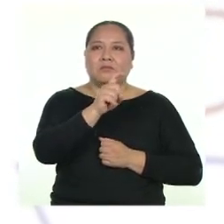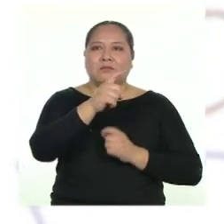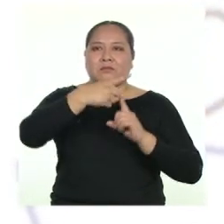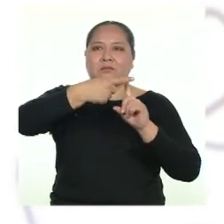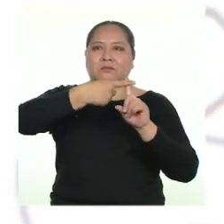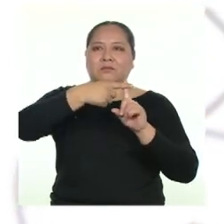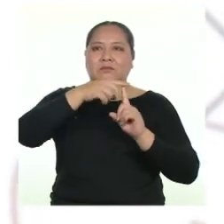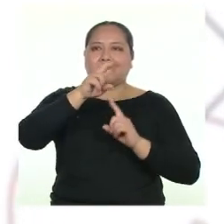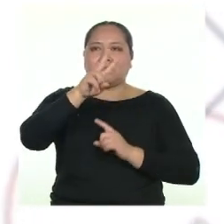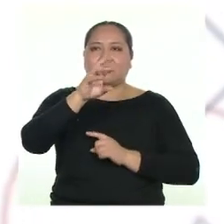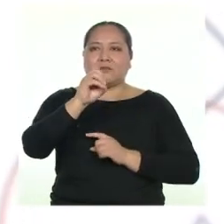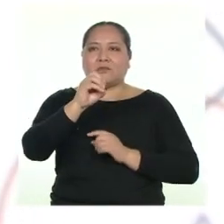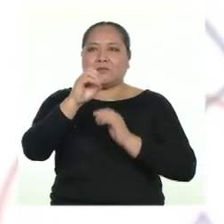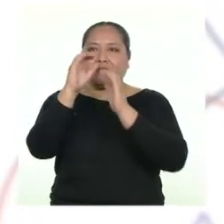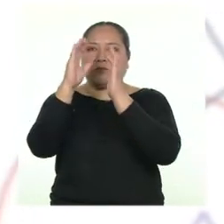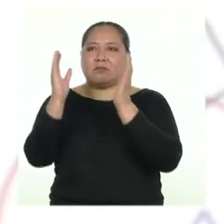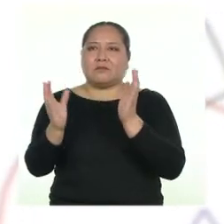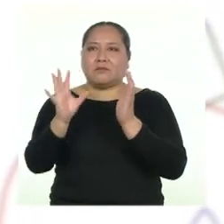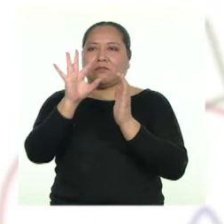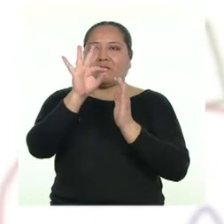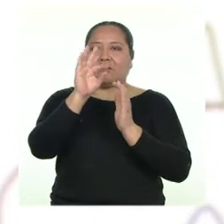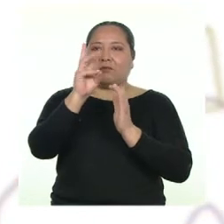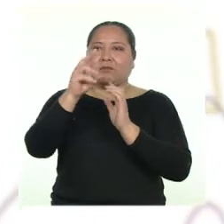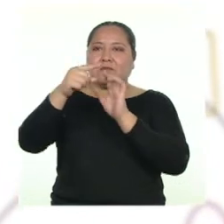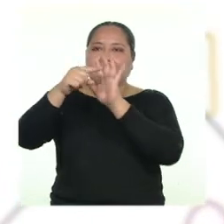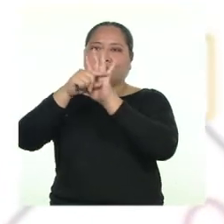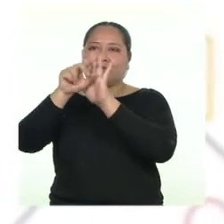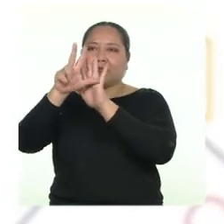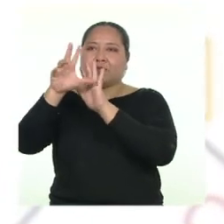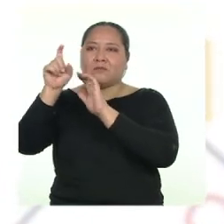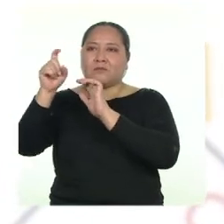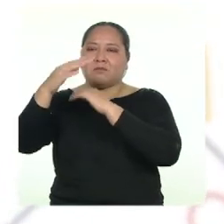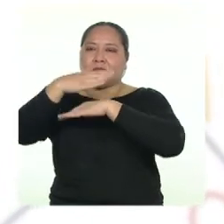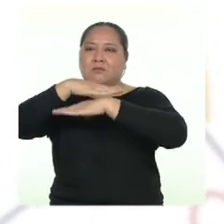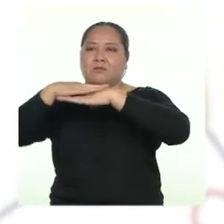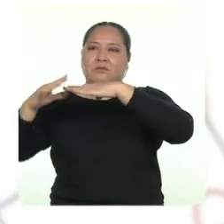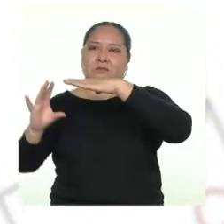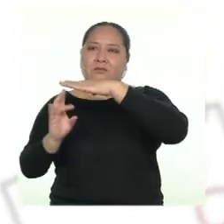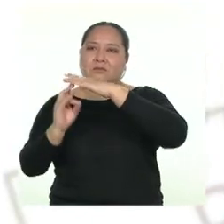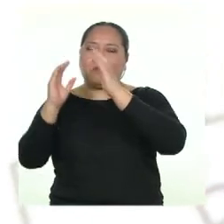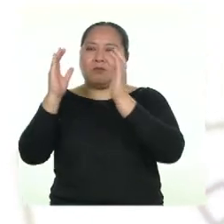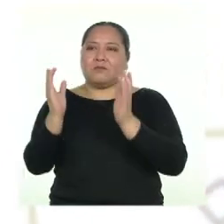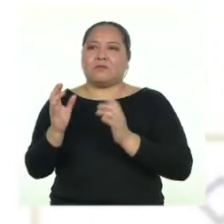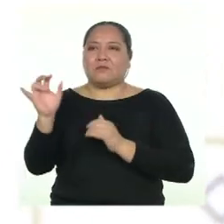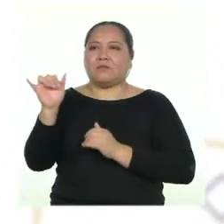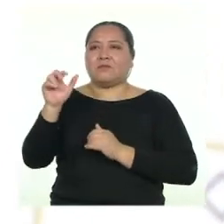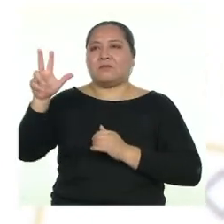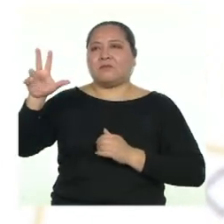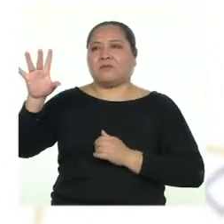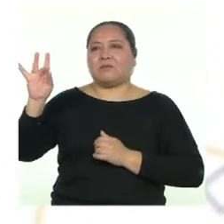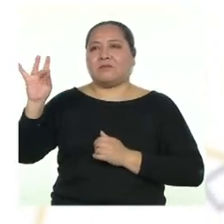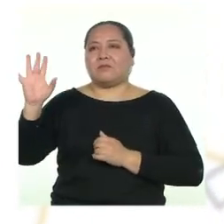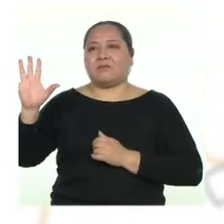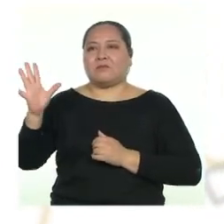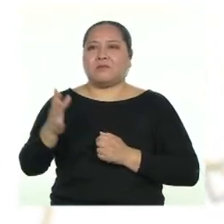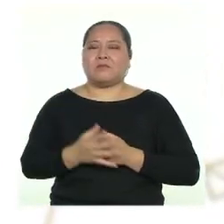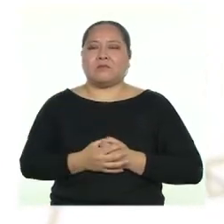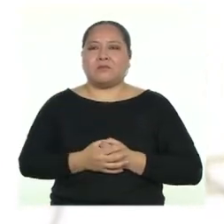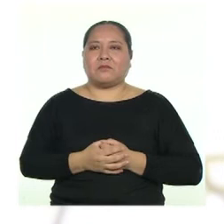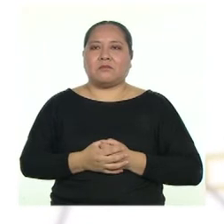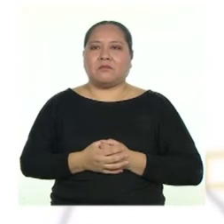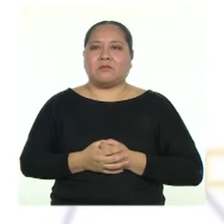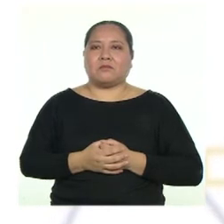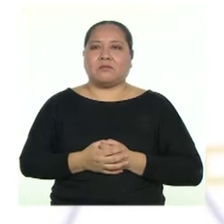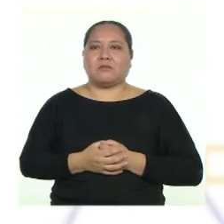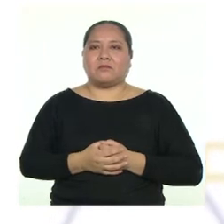130x más 20 por 96 menos 30x sobre 7, que es igual a